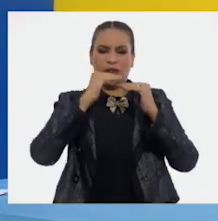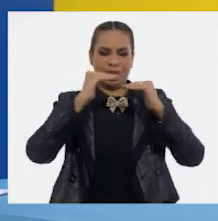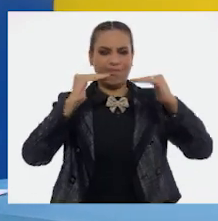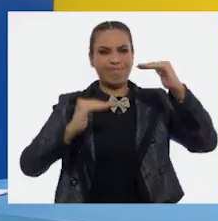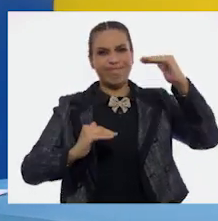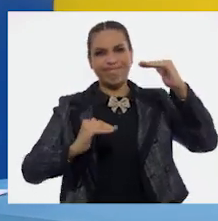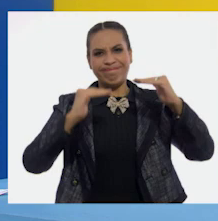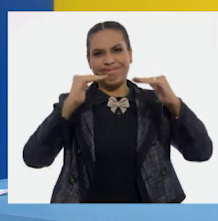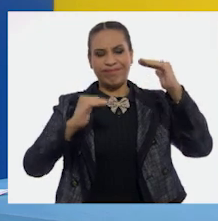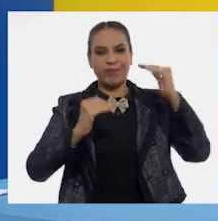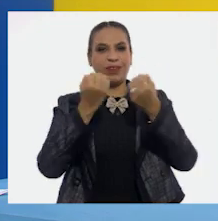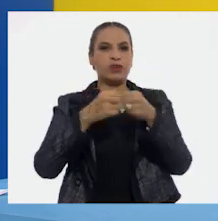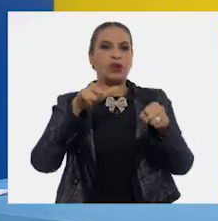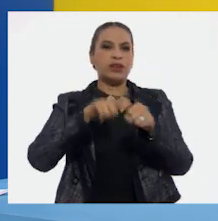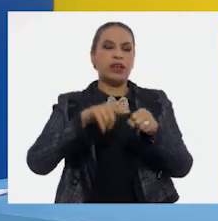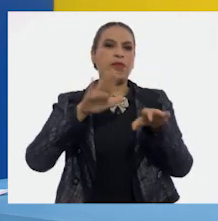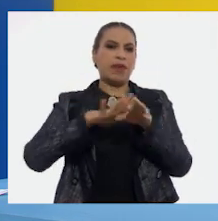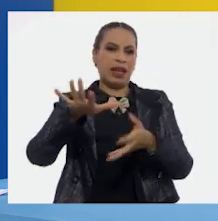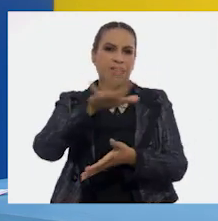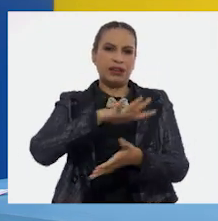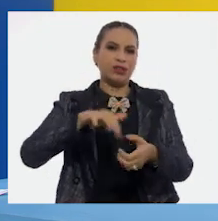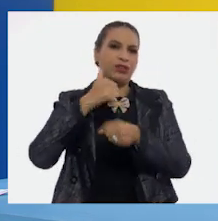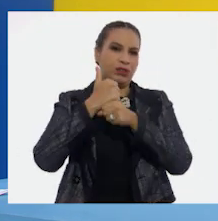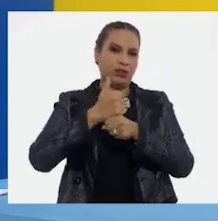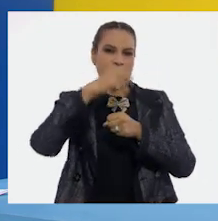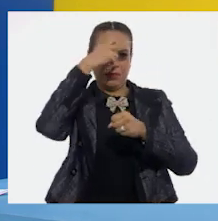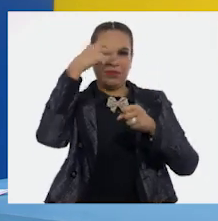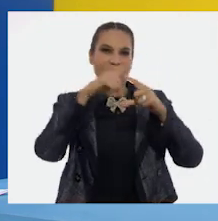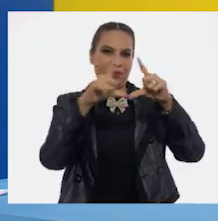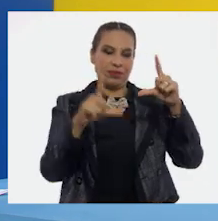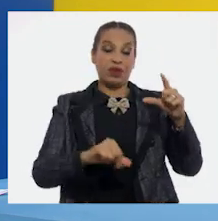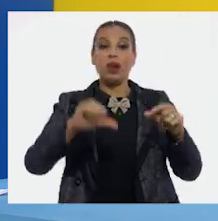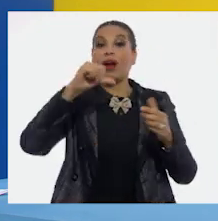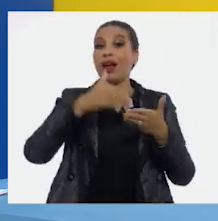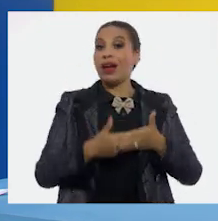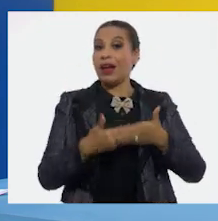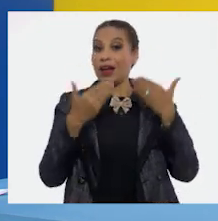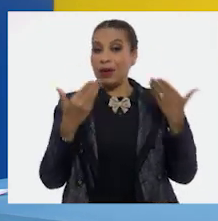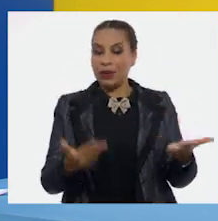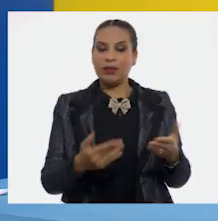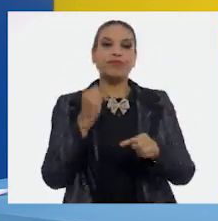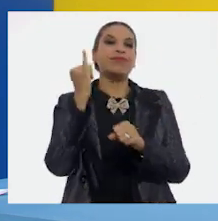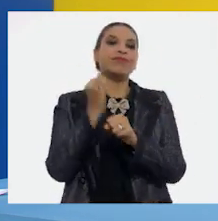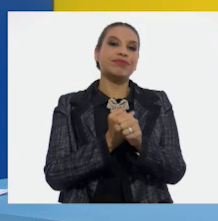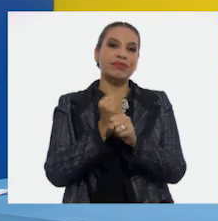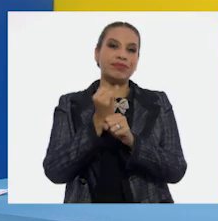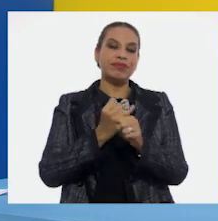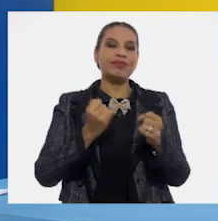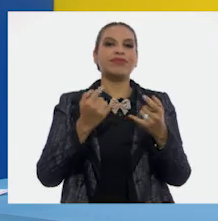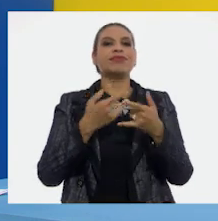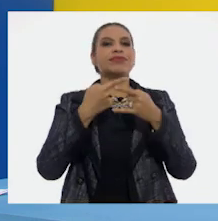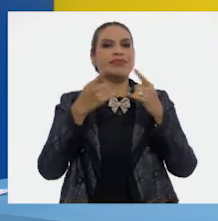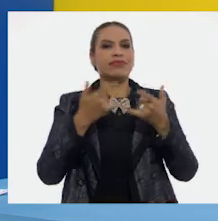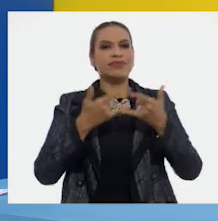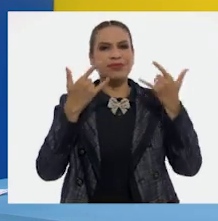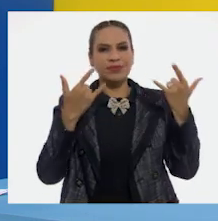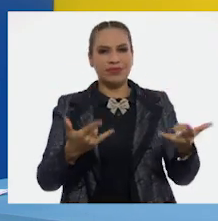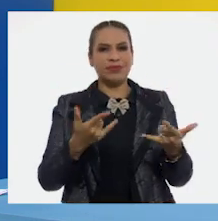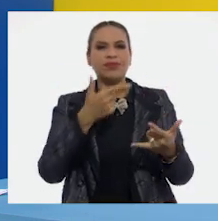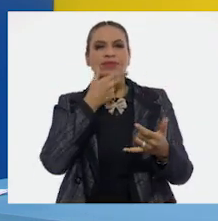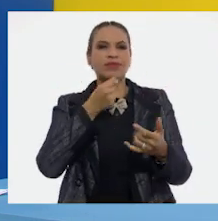social sufrida por la gran mayoría del pueblo mexicano. Hoy en día, las investigaciones de historiadoras e